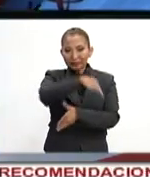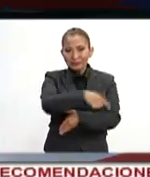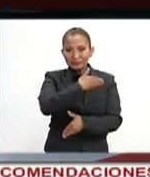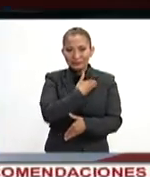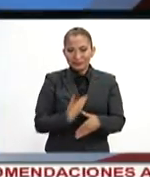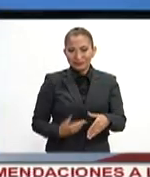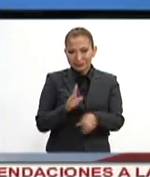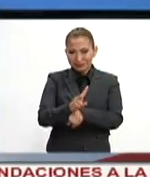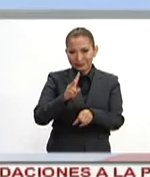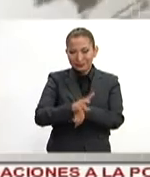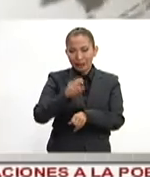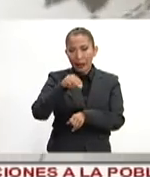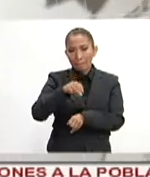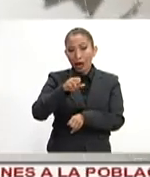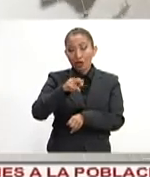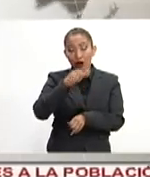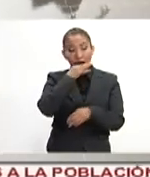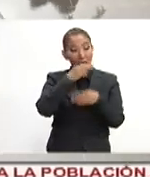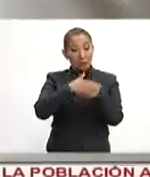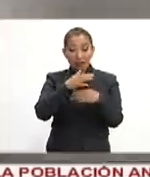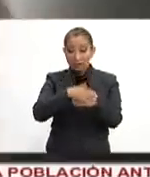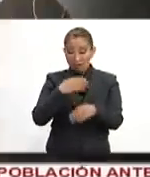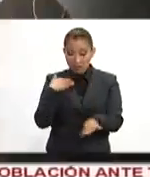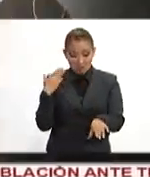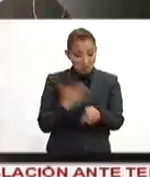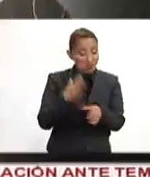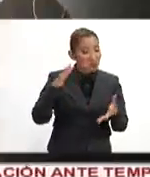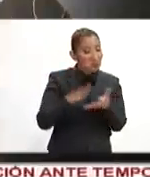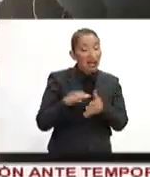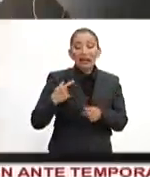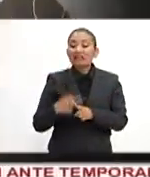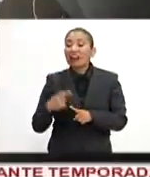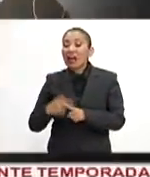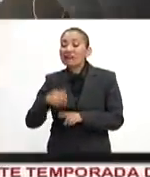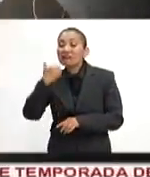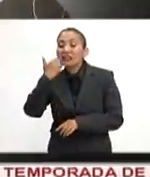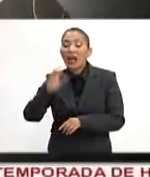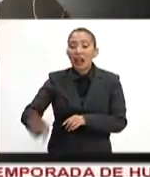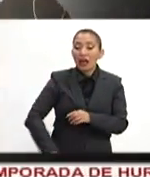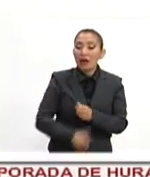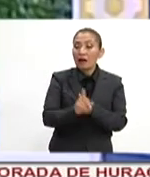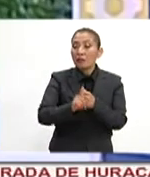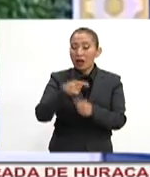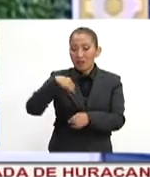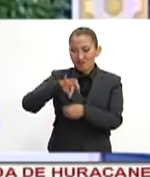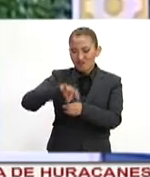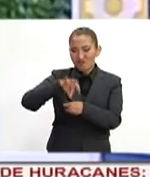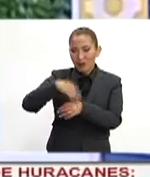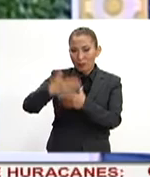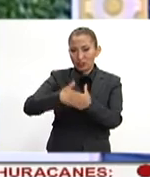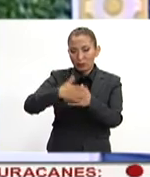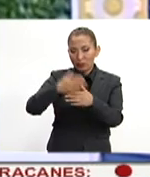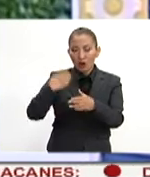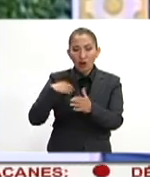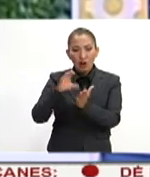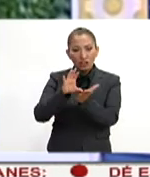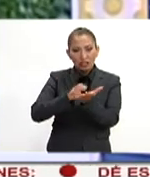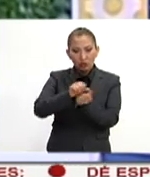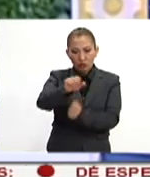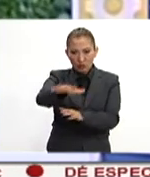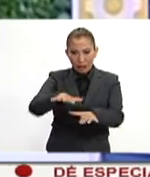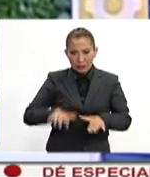presidente de Venezuela, Nicolás Maduro, advirtió imponer condenas penales en contra de quienes intenten sabotear las elecciones constituyentes del próximo 30 de